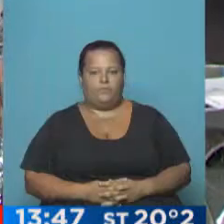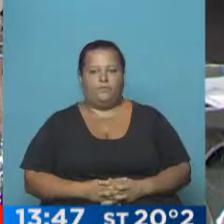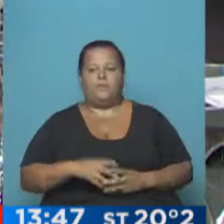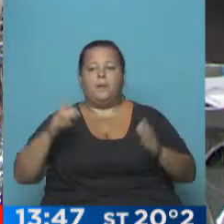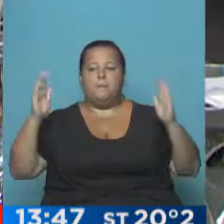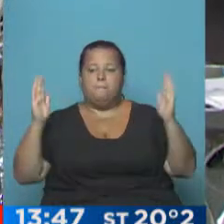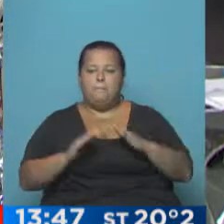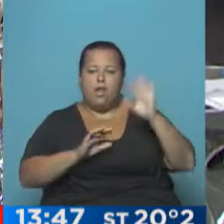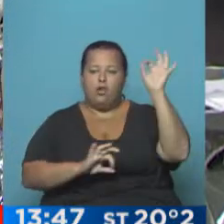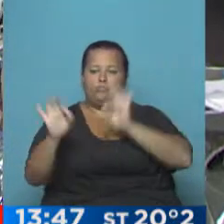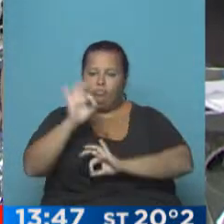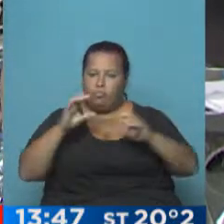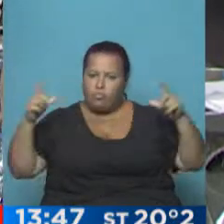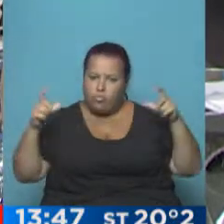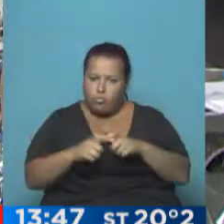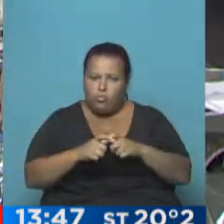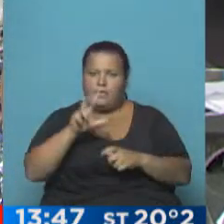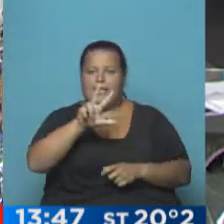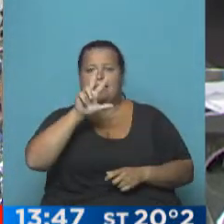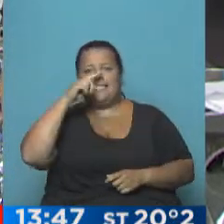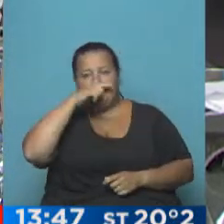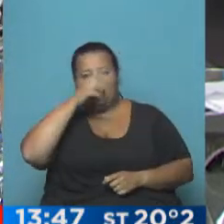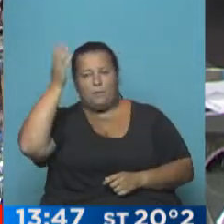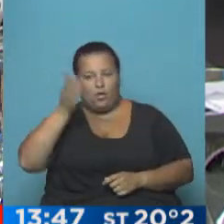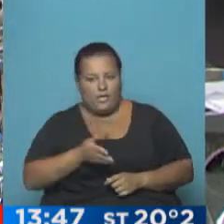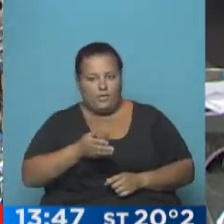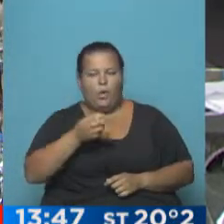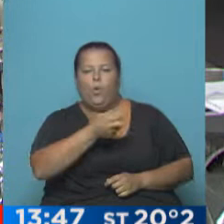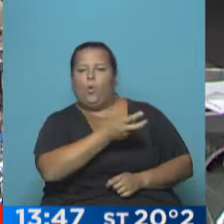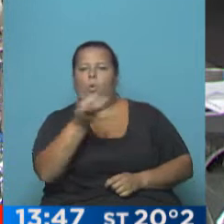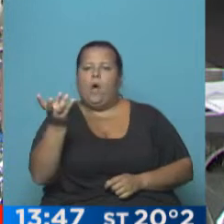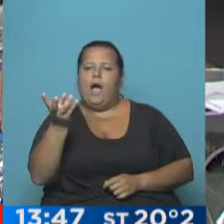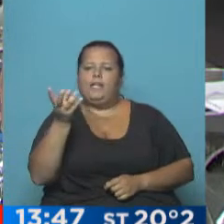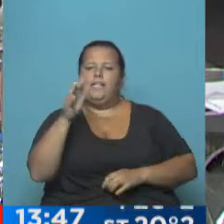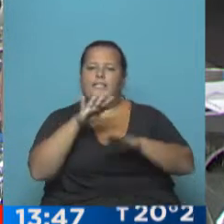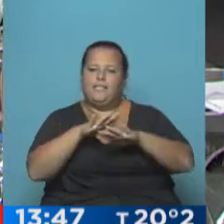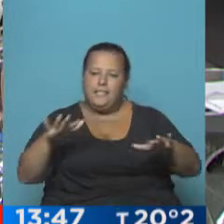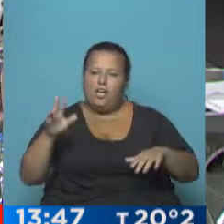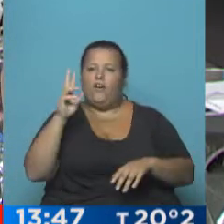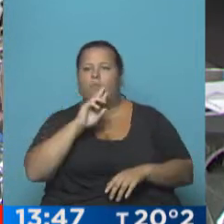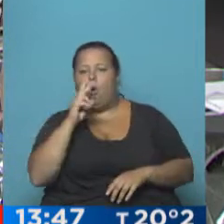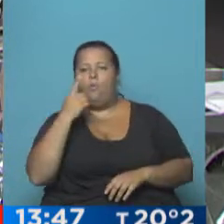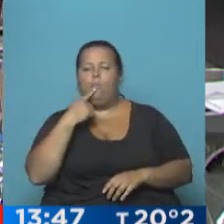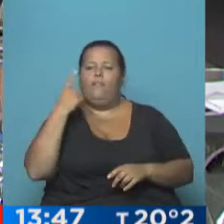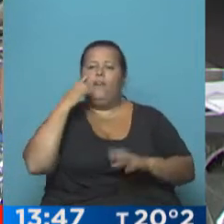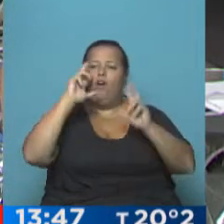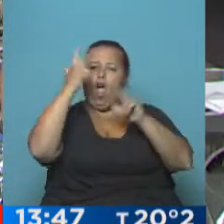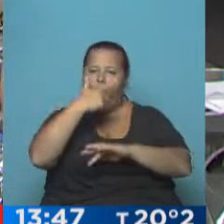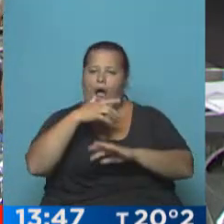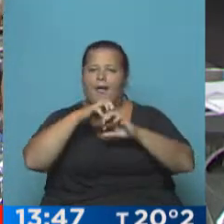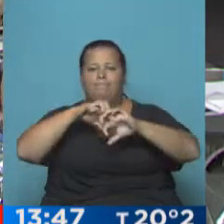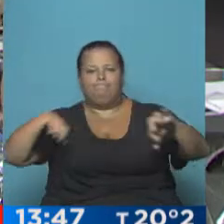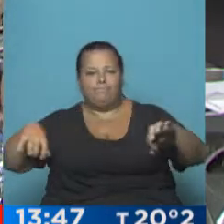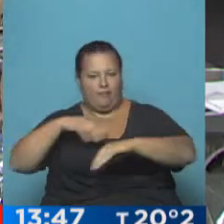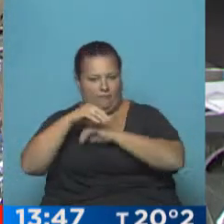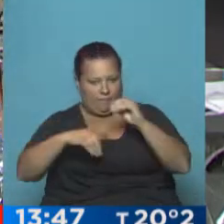Se redujo en un porcentaje muy importante, un 37%, la cantidad de chicos y chicas que viven en hogares separados